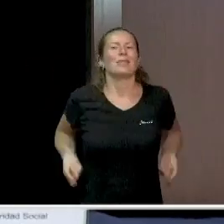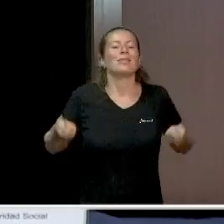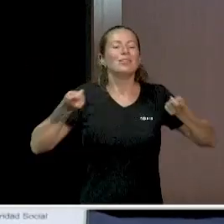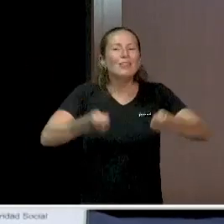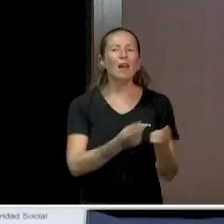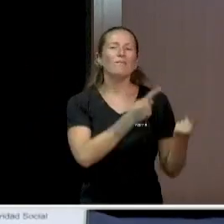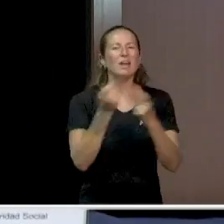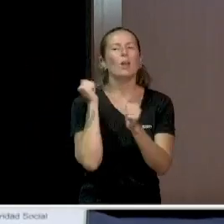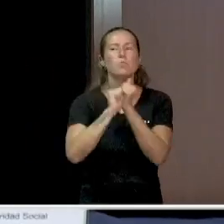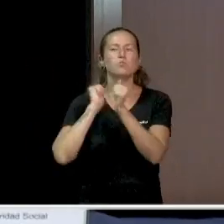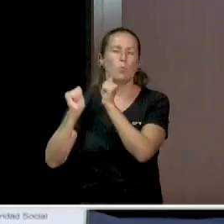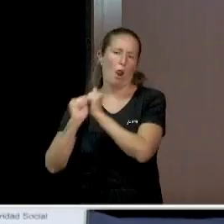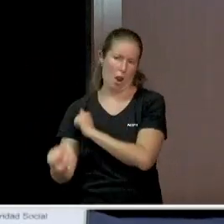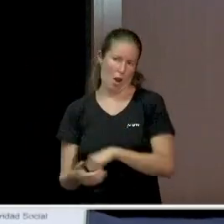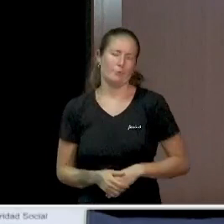hacerlos realidad.